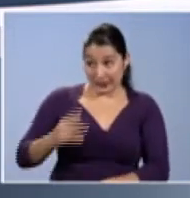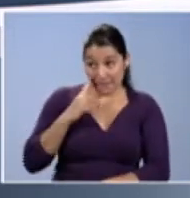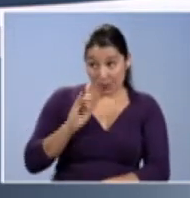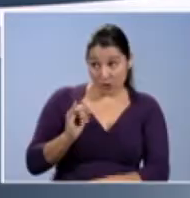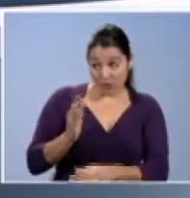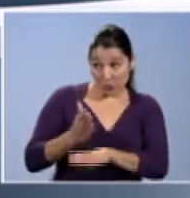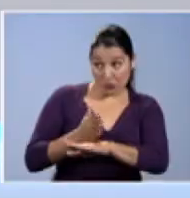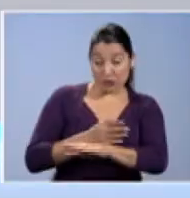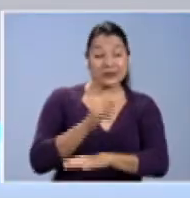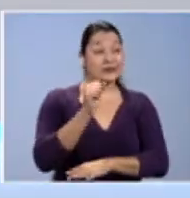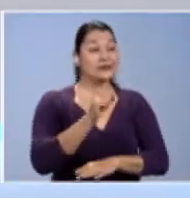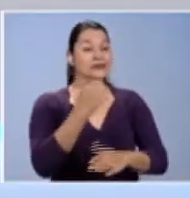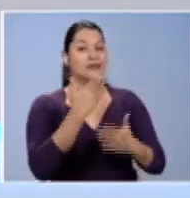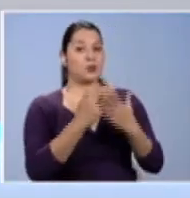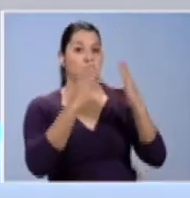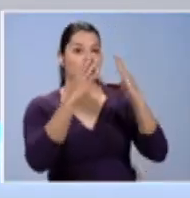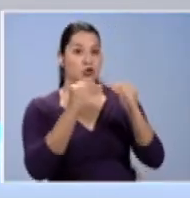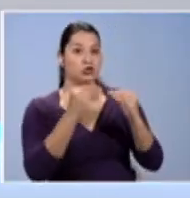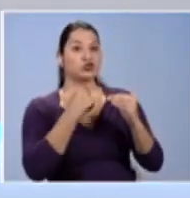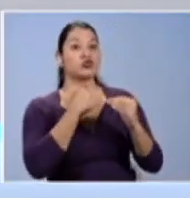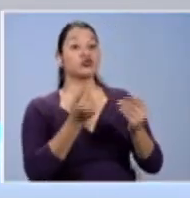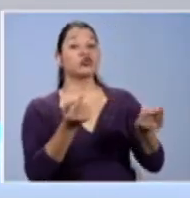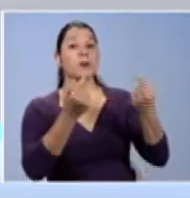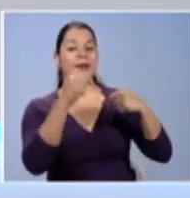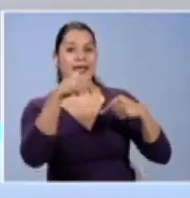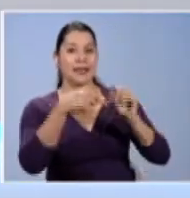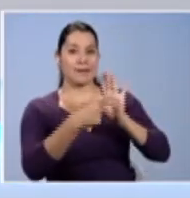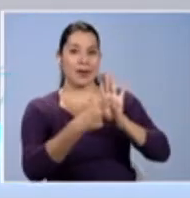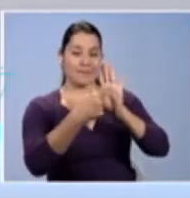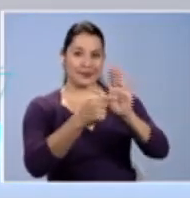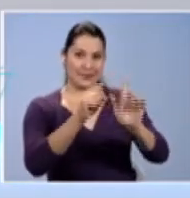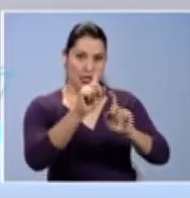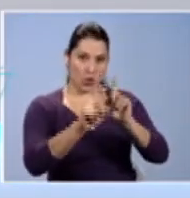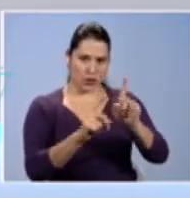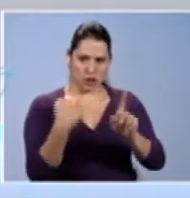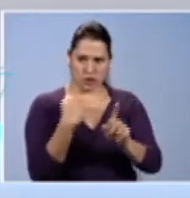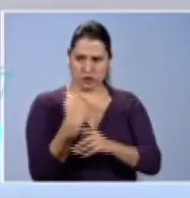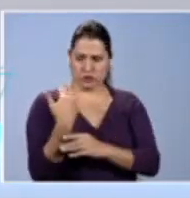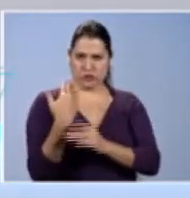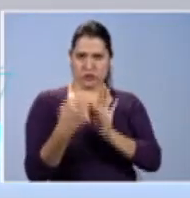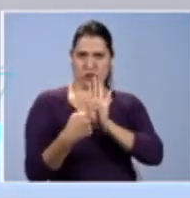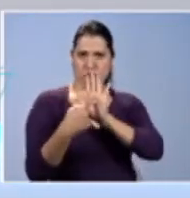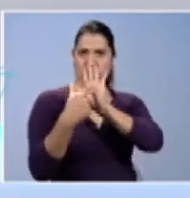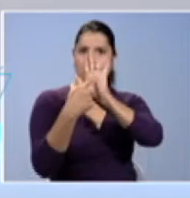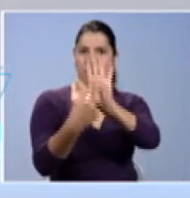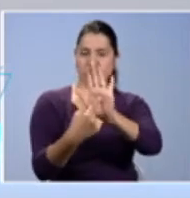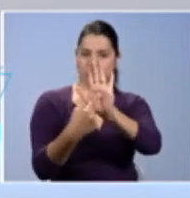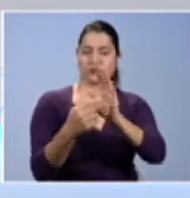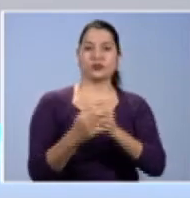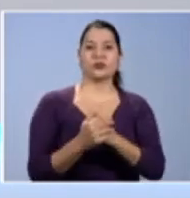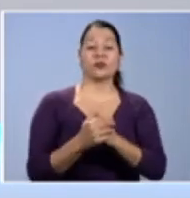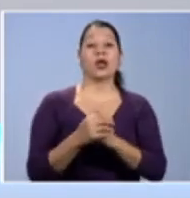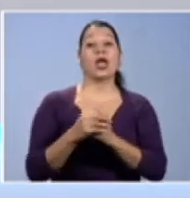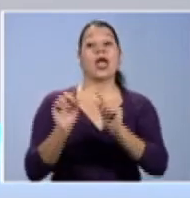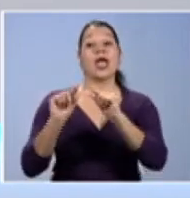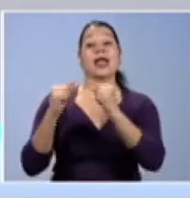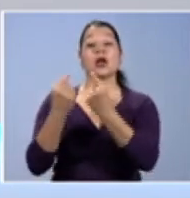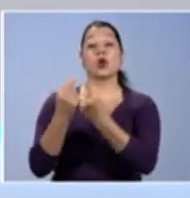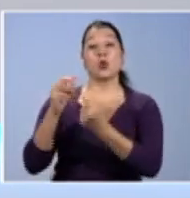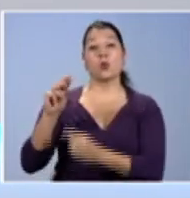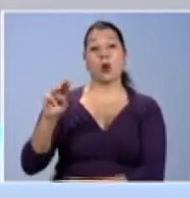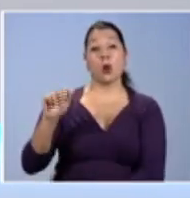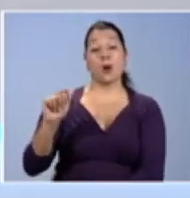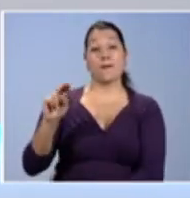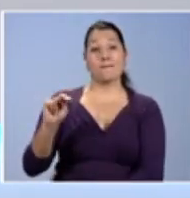Sí, muy buenas noches, un placer estar aquí para presentar esta encuesta que recién estamos lanzando a nivel mundial. Manpower Group hace